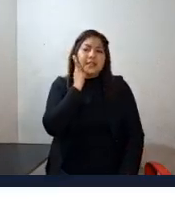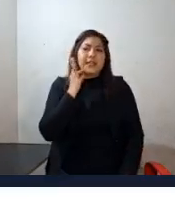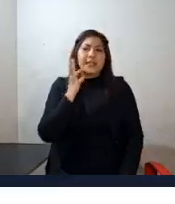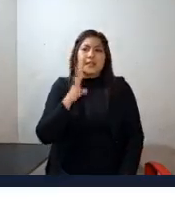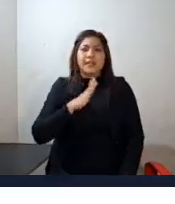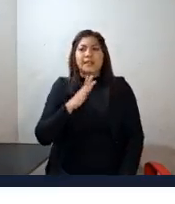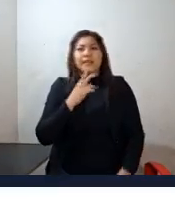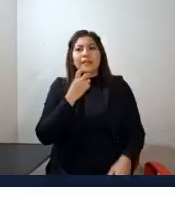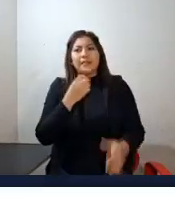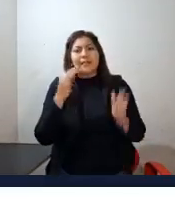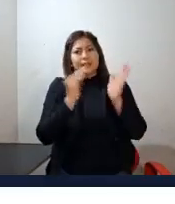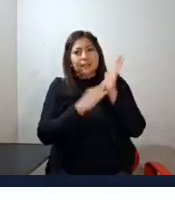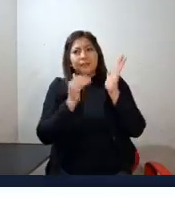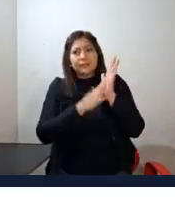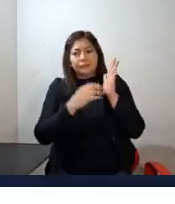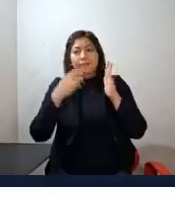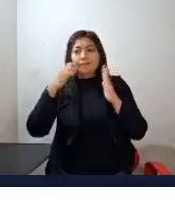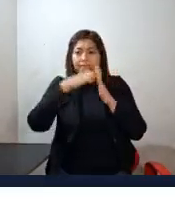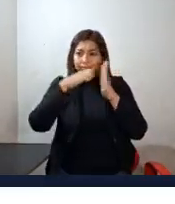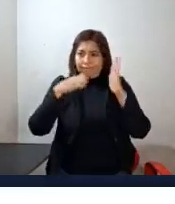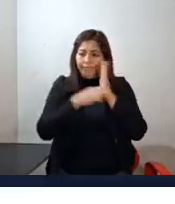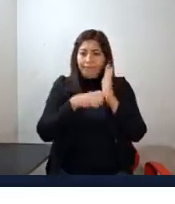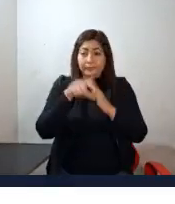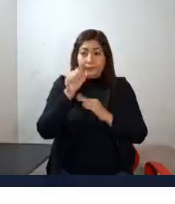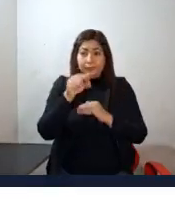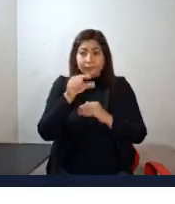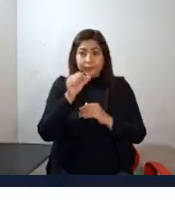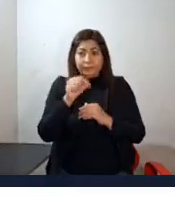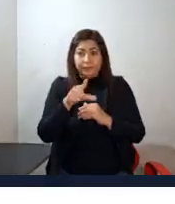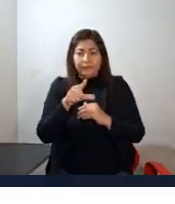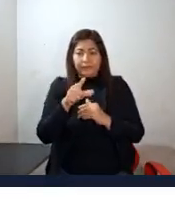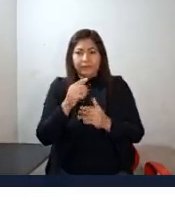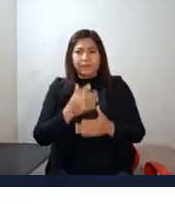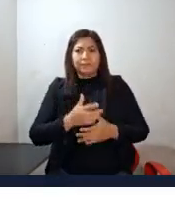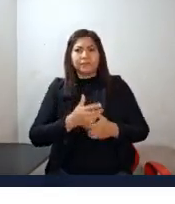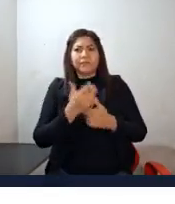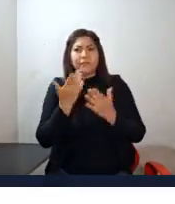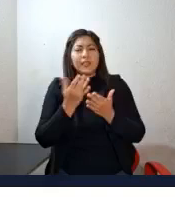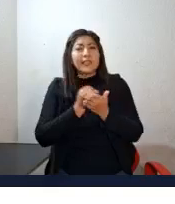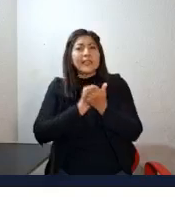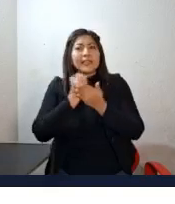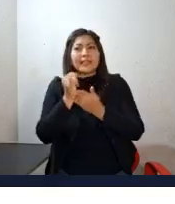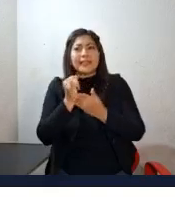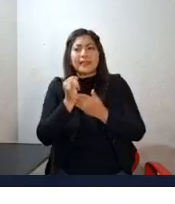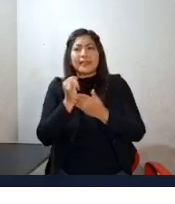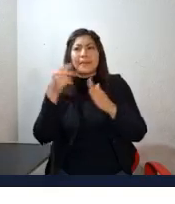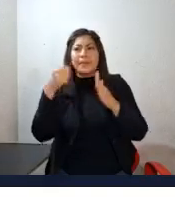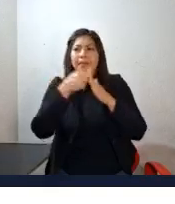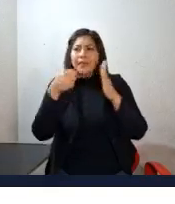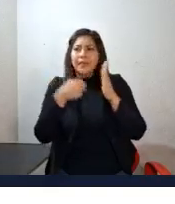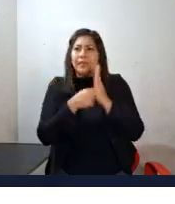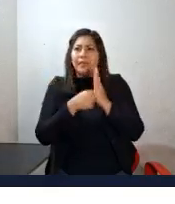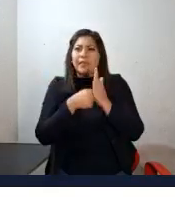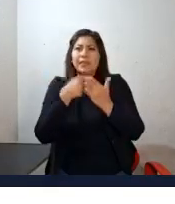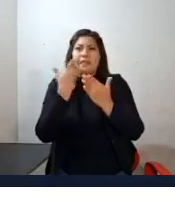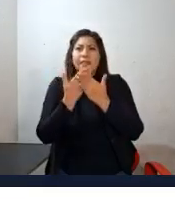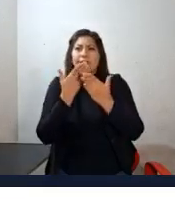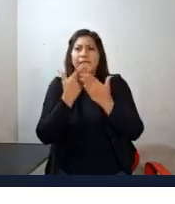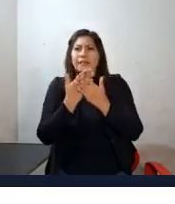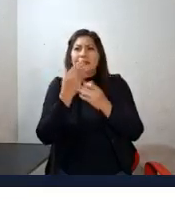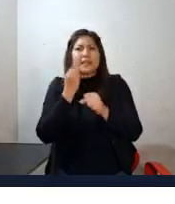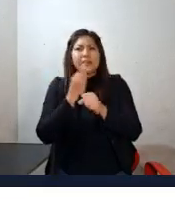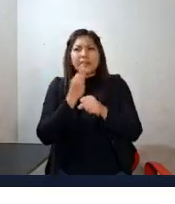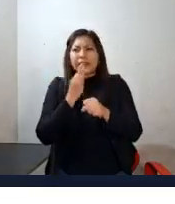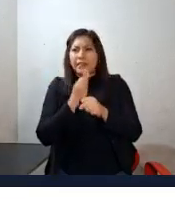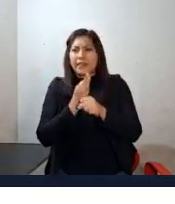esa manifestación de voluntad que de alguna forma pues ya hoy no tiene, o sea, no tiene validez, pero bueno, pues habría que ver